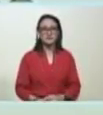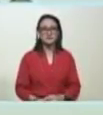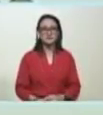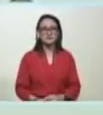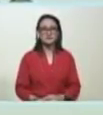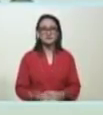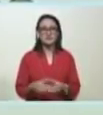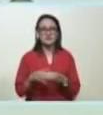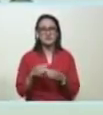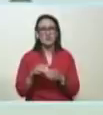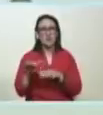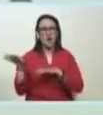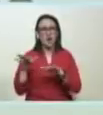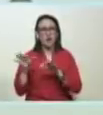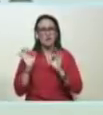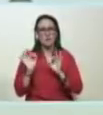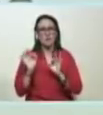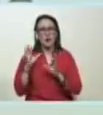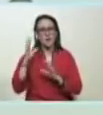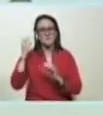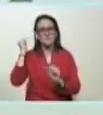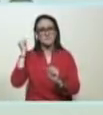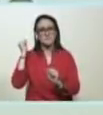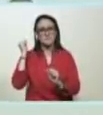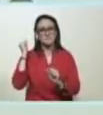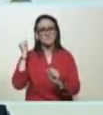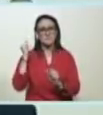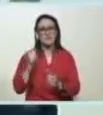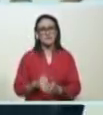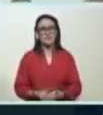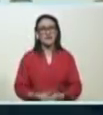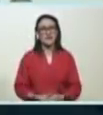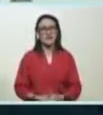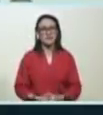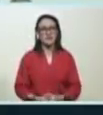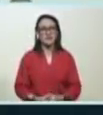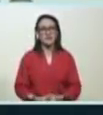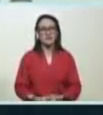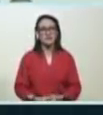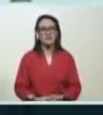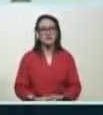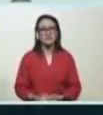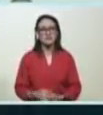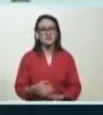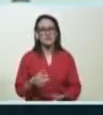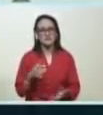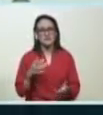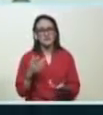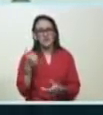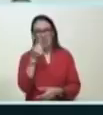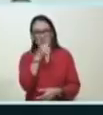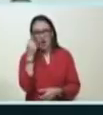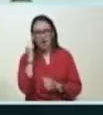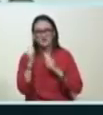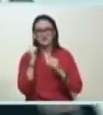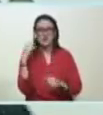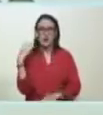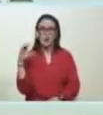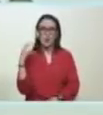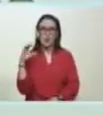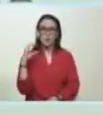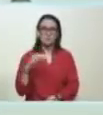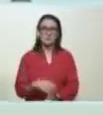el sector extremista vinculado a la embajada gringa y a la oligarquía mafiosa, narcotraficante y asesina de